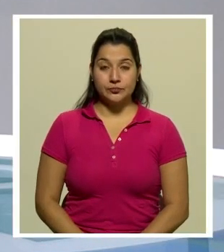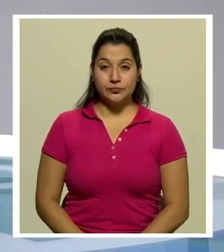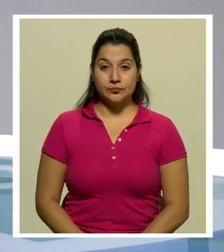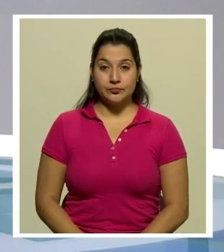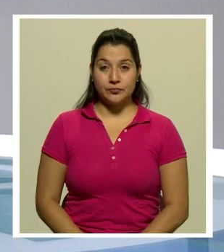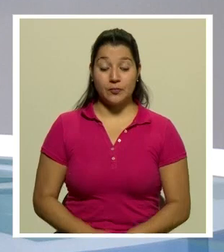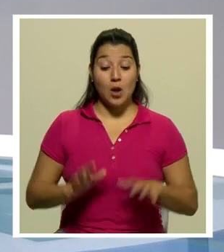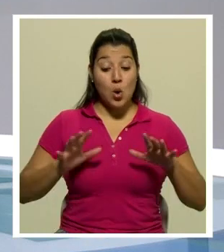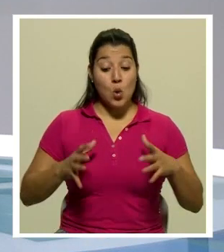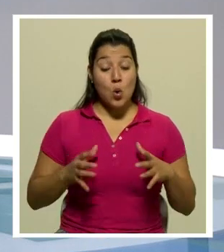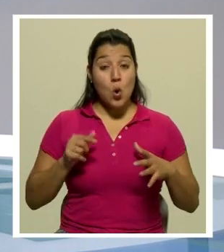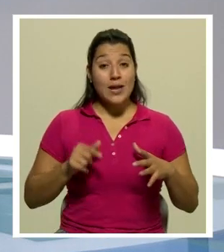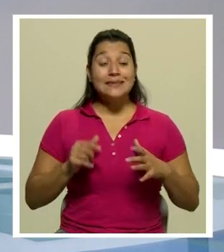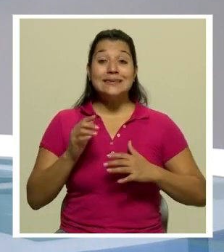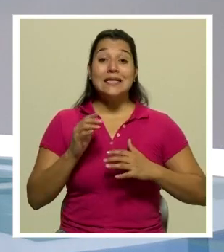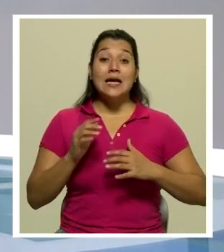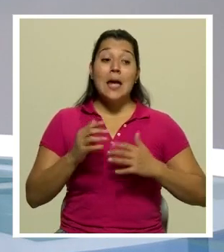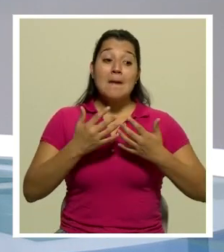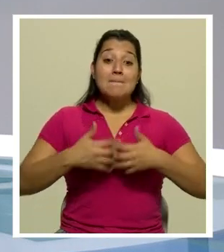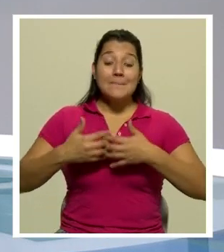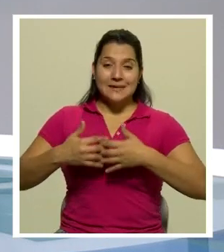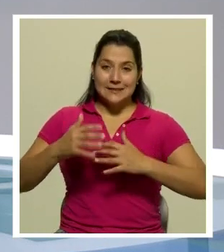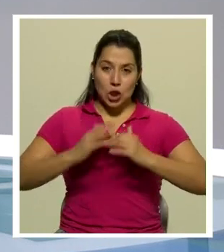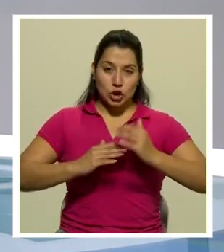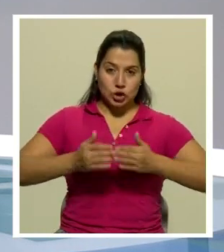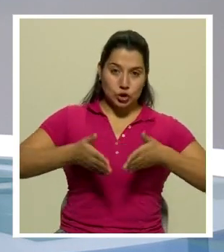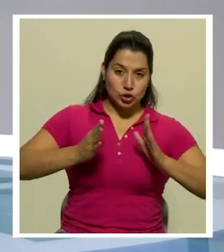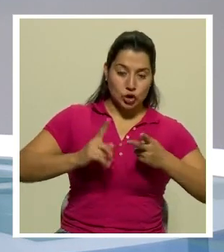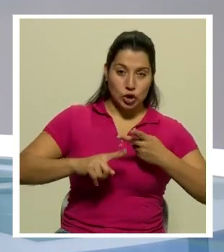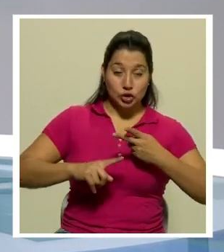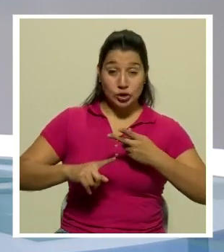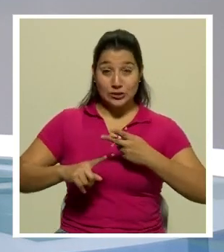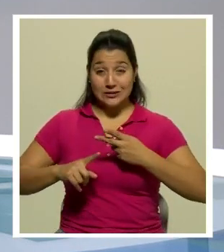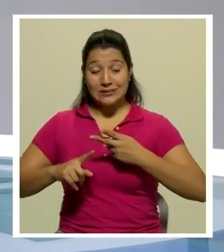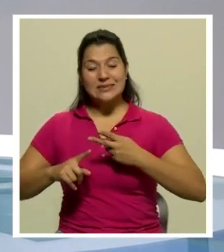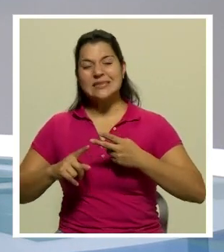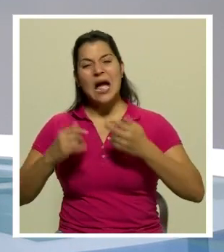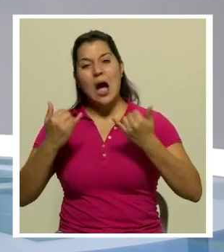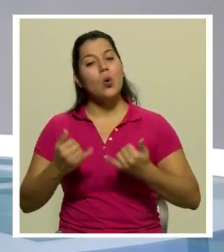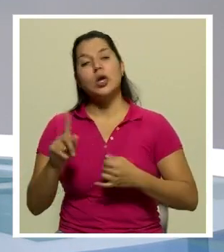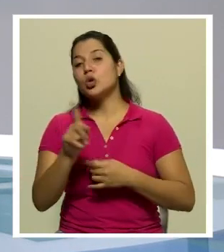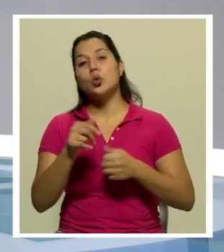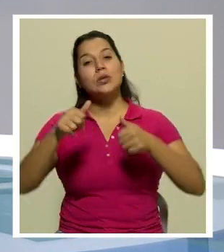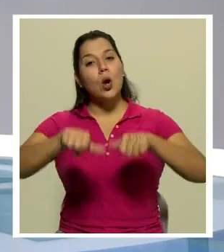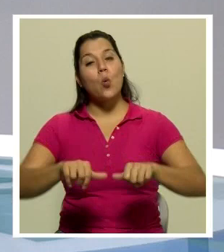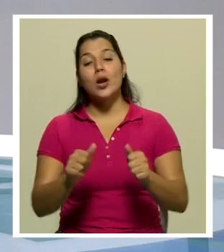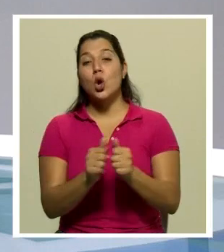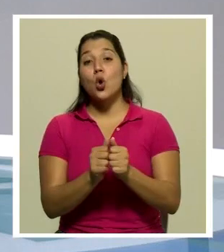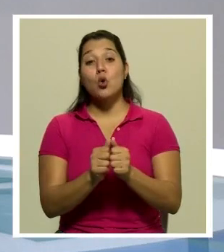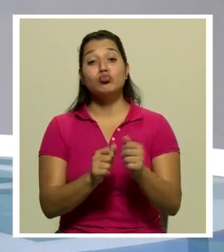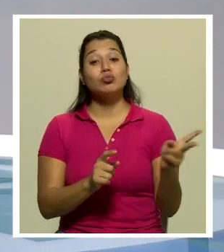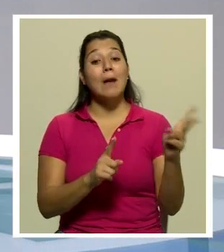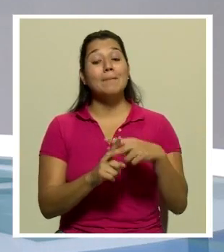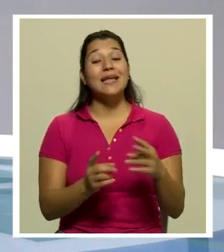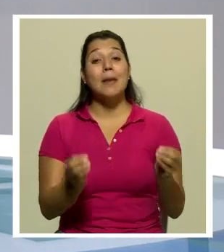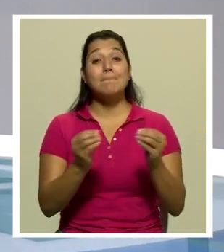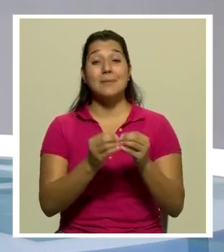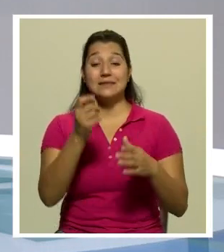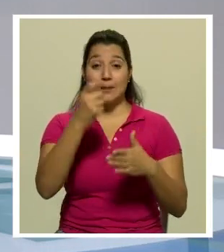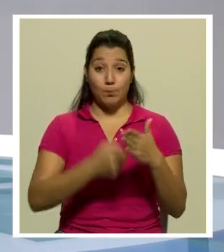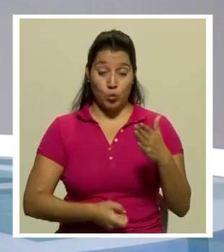La Cámara de la Construcción y la Cámara de Industrias se oponen a nuevos impuestos para estas organizaciones.